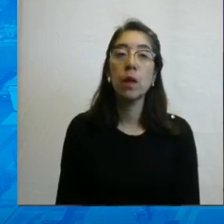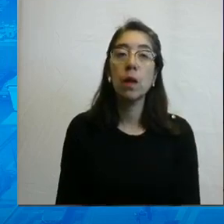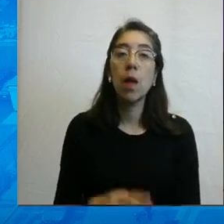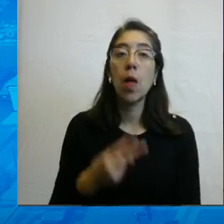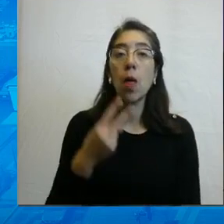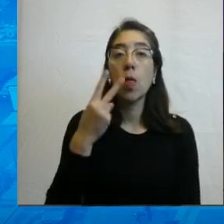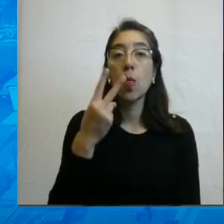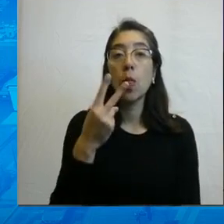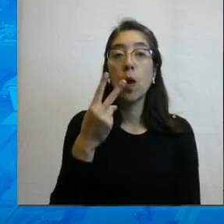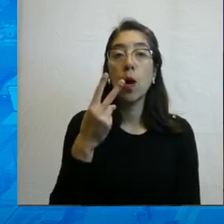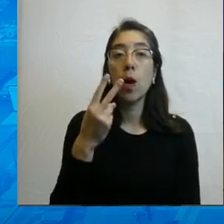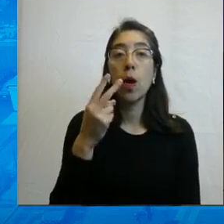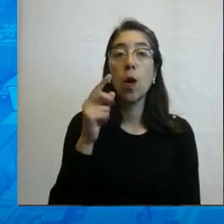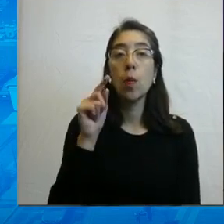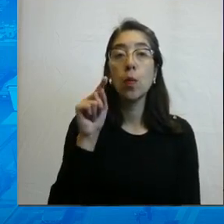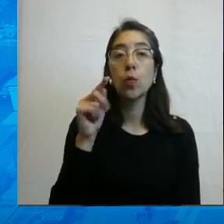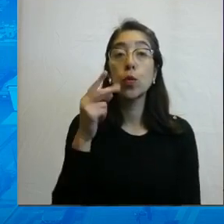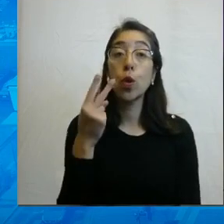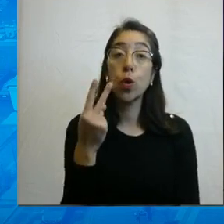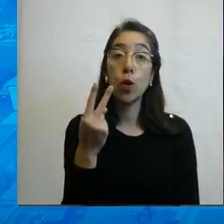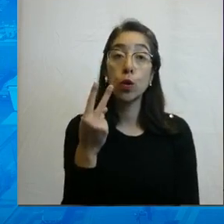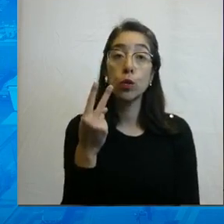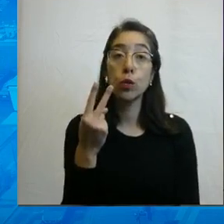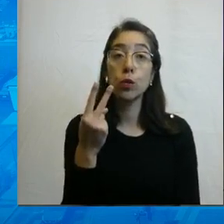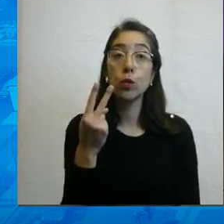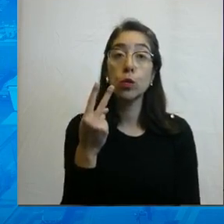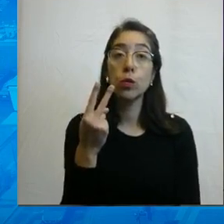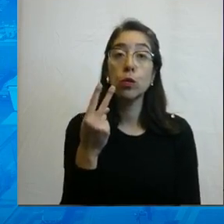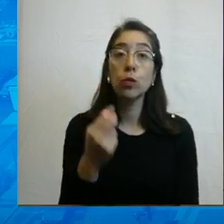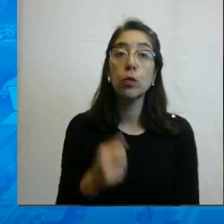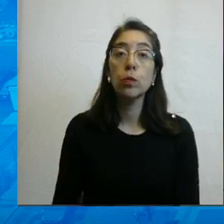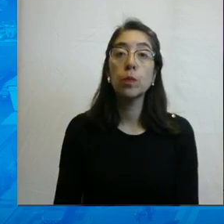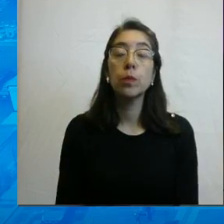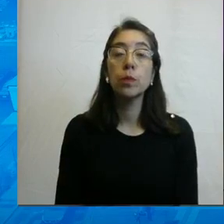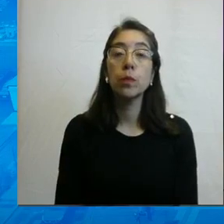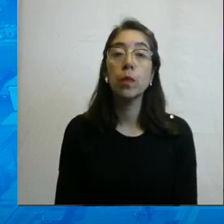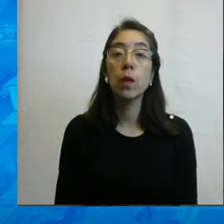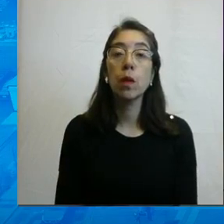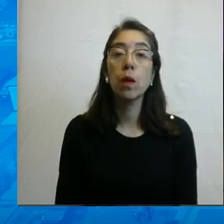del Día de la Dirigencia Social 2023.